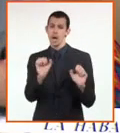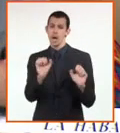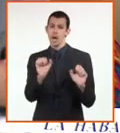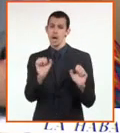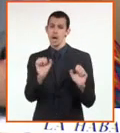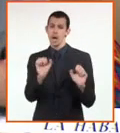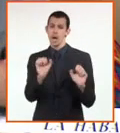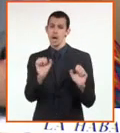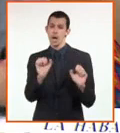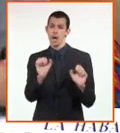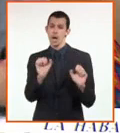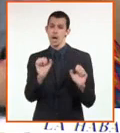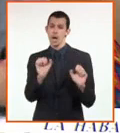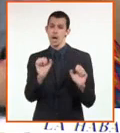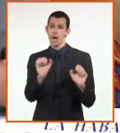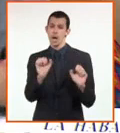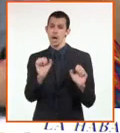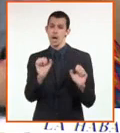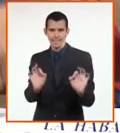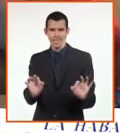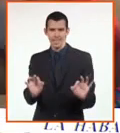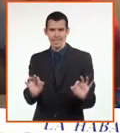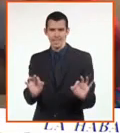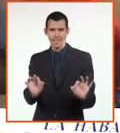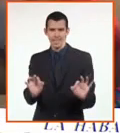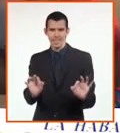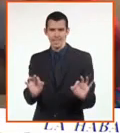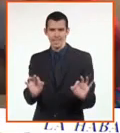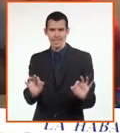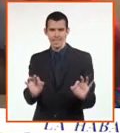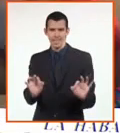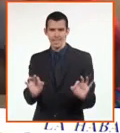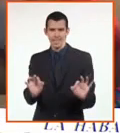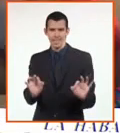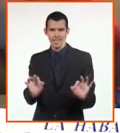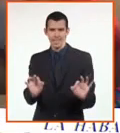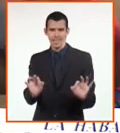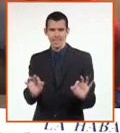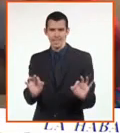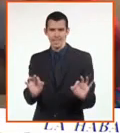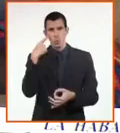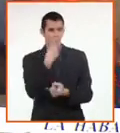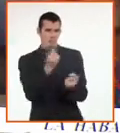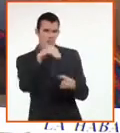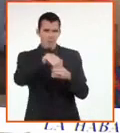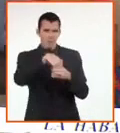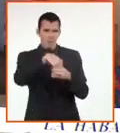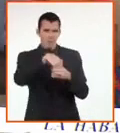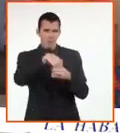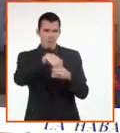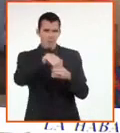dicen y otra cosa es lo que se vive aquí en Cuba, porque en Cuba se defiende